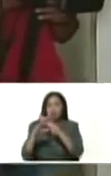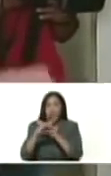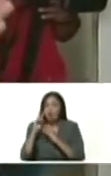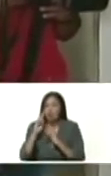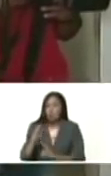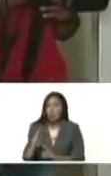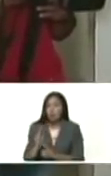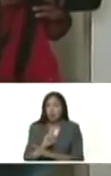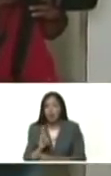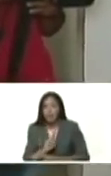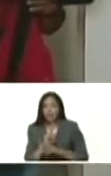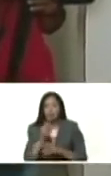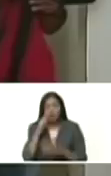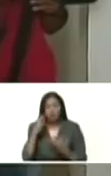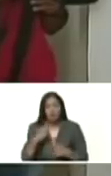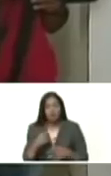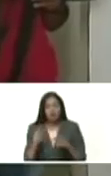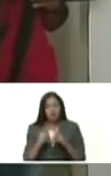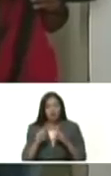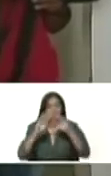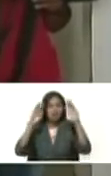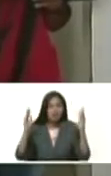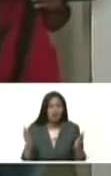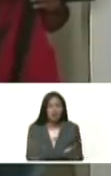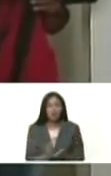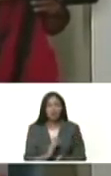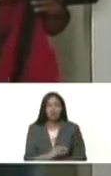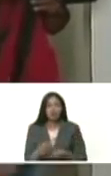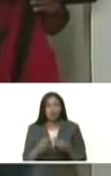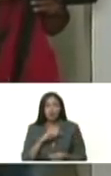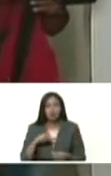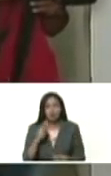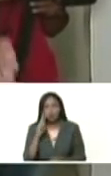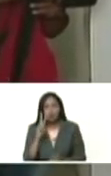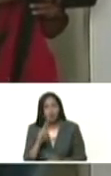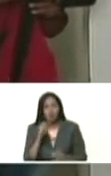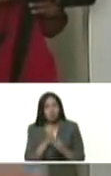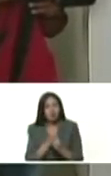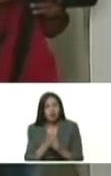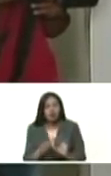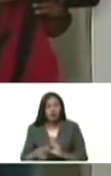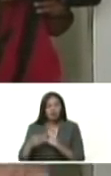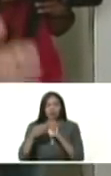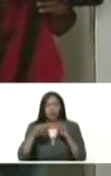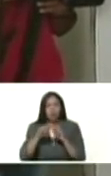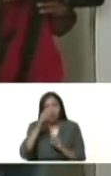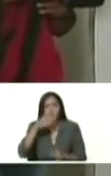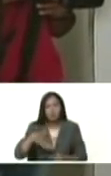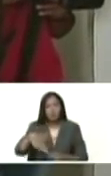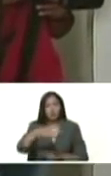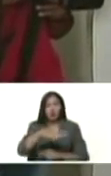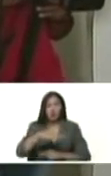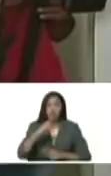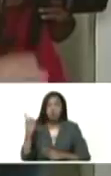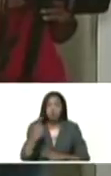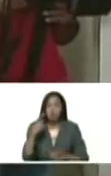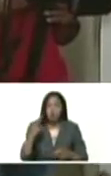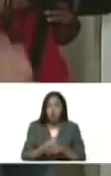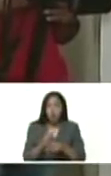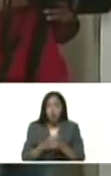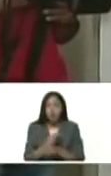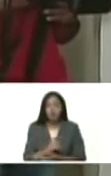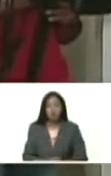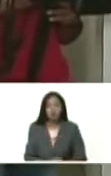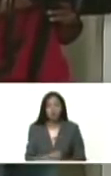resultados. Esto es lo que tiene que realmente conocer el mundo. Cómo nosotros hemos venido trabajando conjuntamente con nuestro pueblo como un solo gobierno para